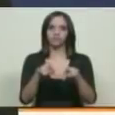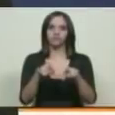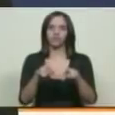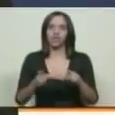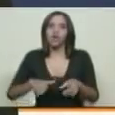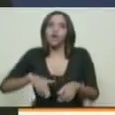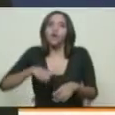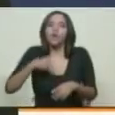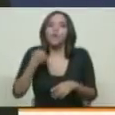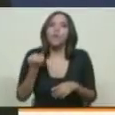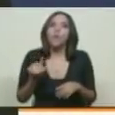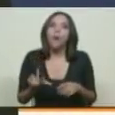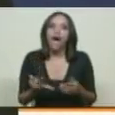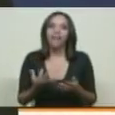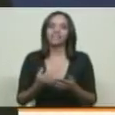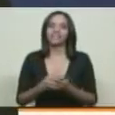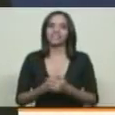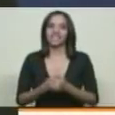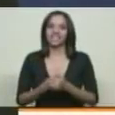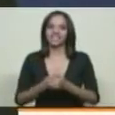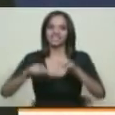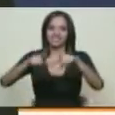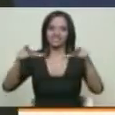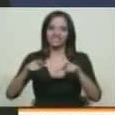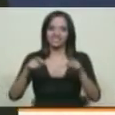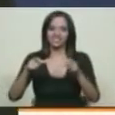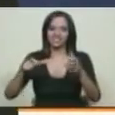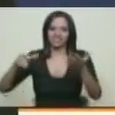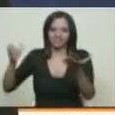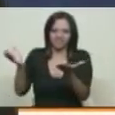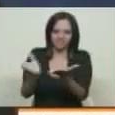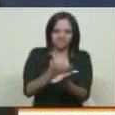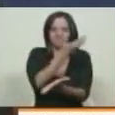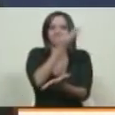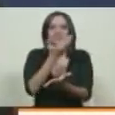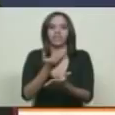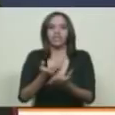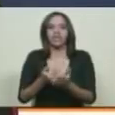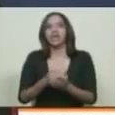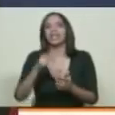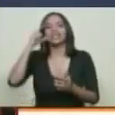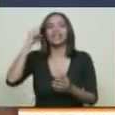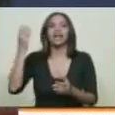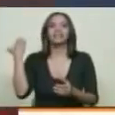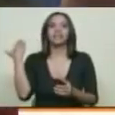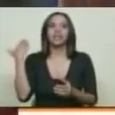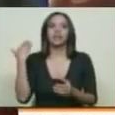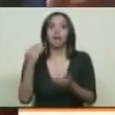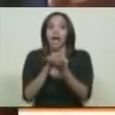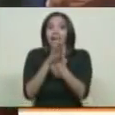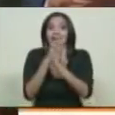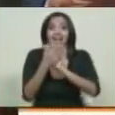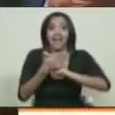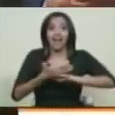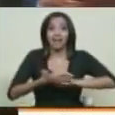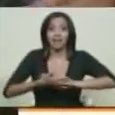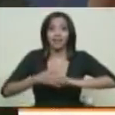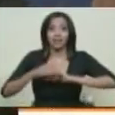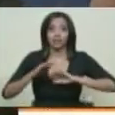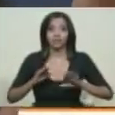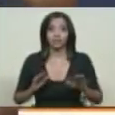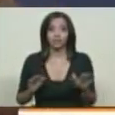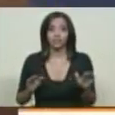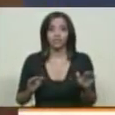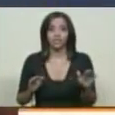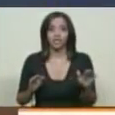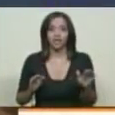¿Cuántas hectáreas devastaron los terratenientes, los latifundistas en el día de ayer? Acabaron con más